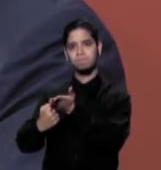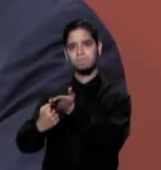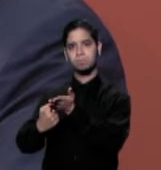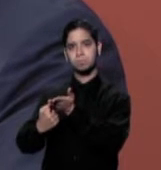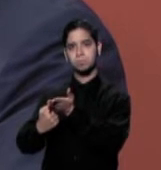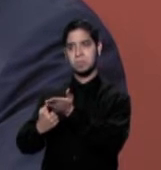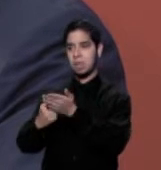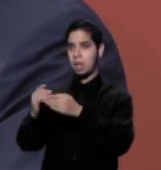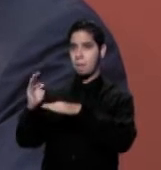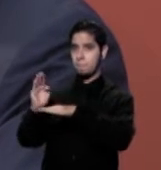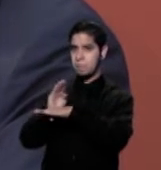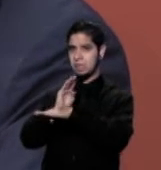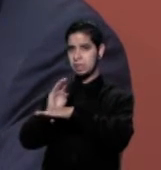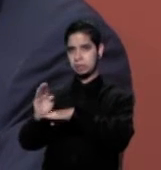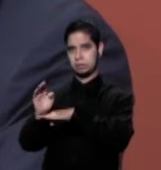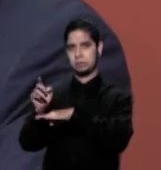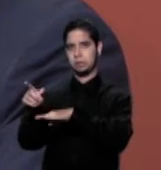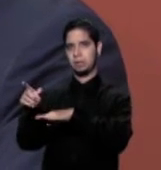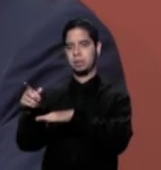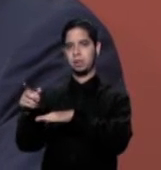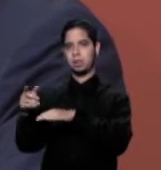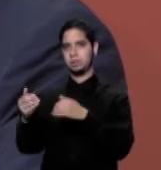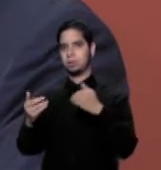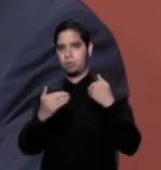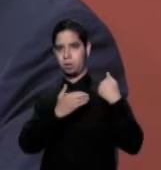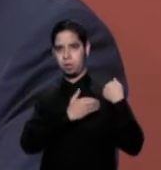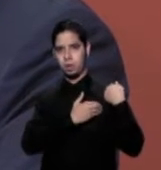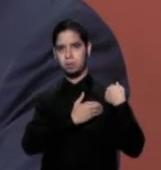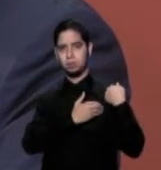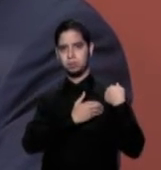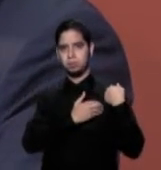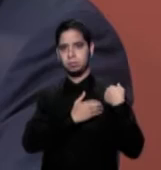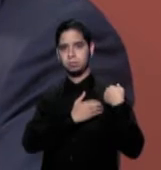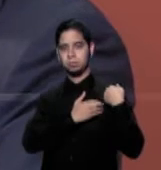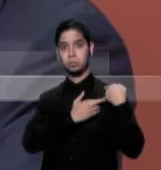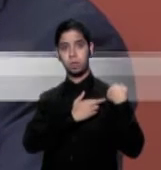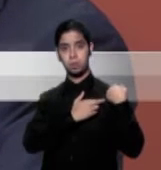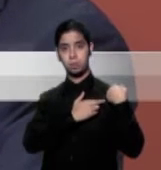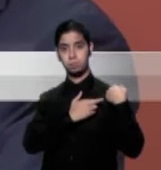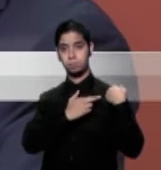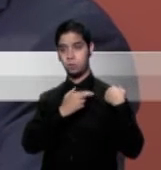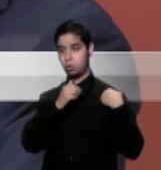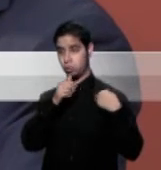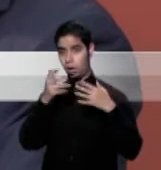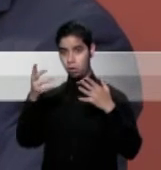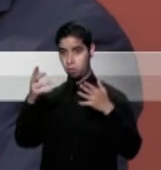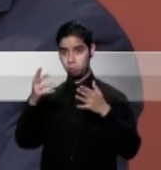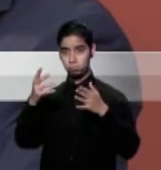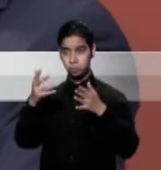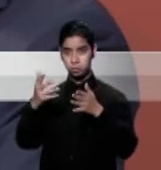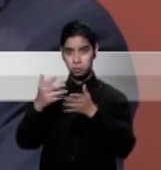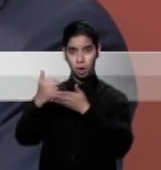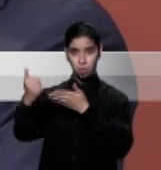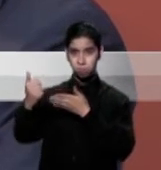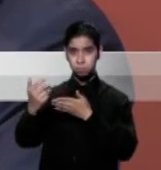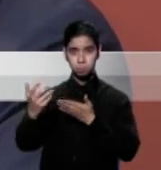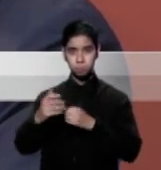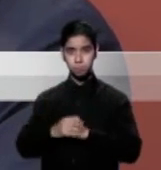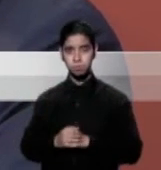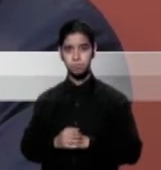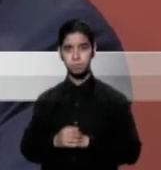a cargo de sacar los estados financieros auditados no los ha sacado, qué